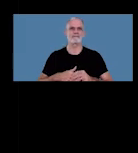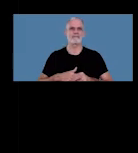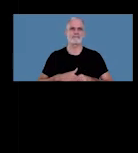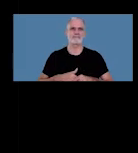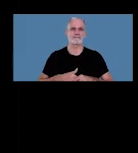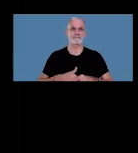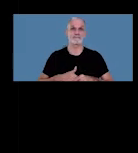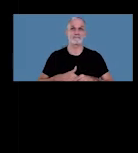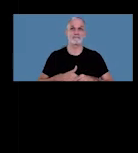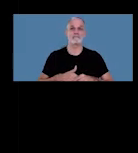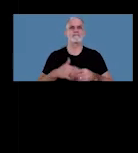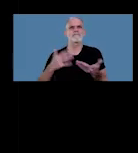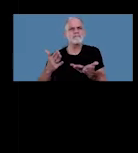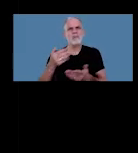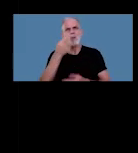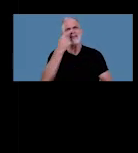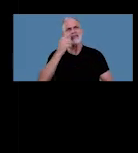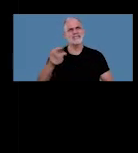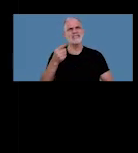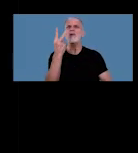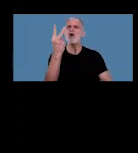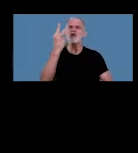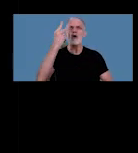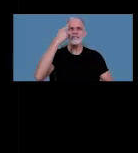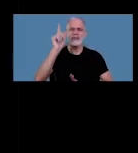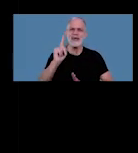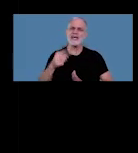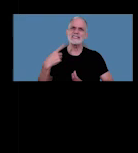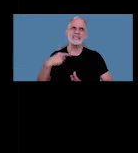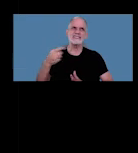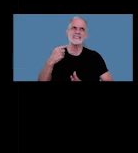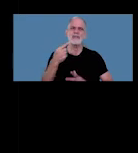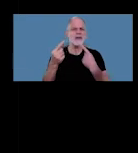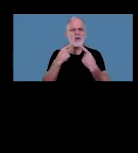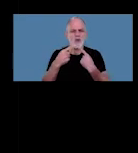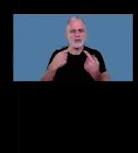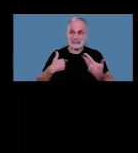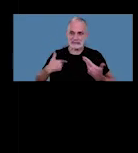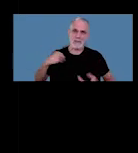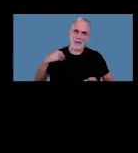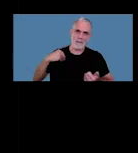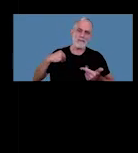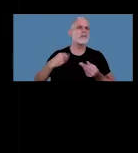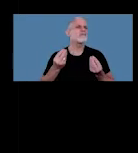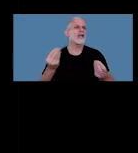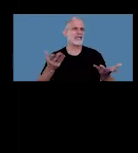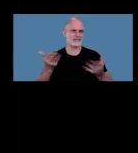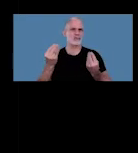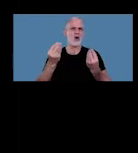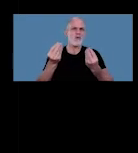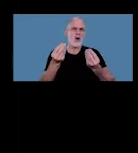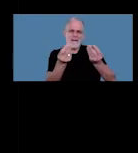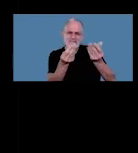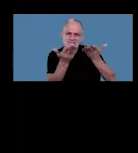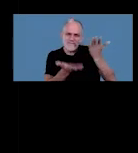Nos pareció interesante traer dos ideas, ¿no? Que suelen ser preguntas frecuentes, que es, ¿cómo debo evaluar los